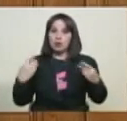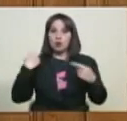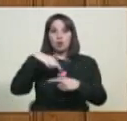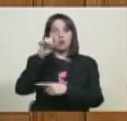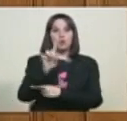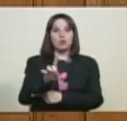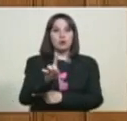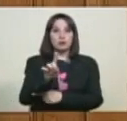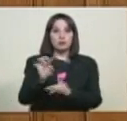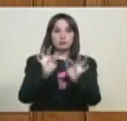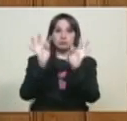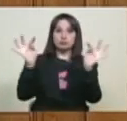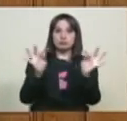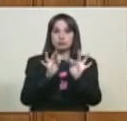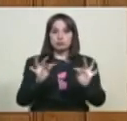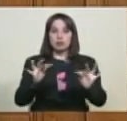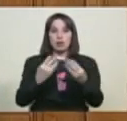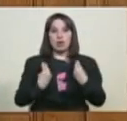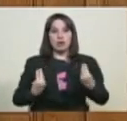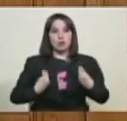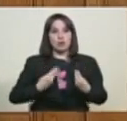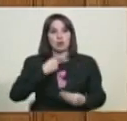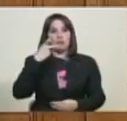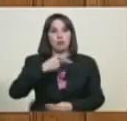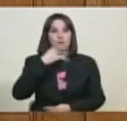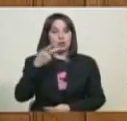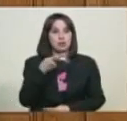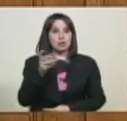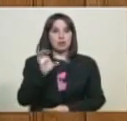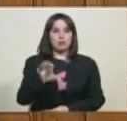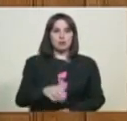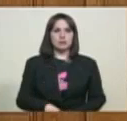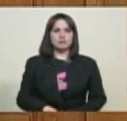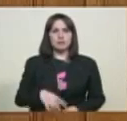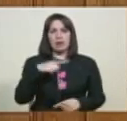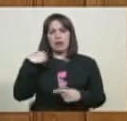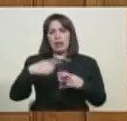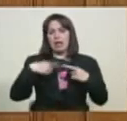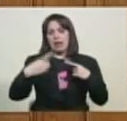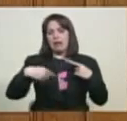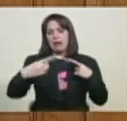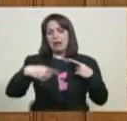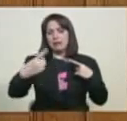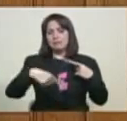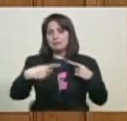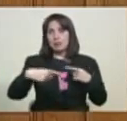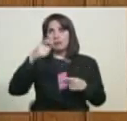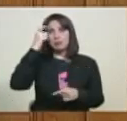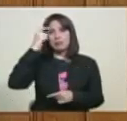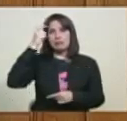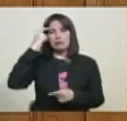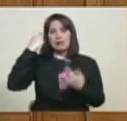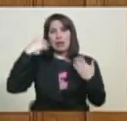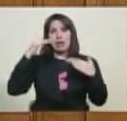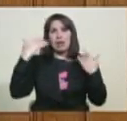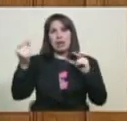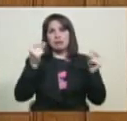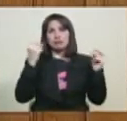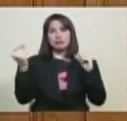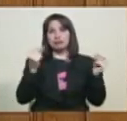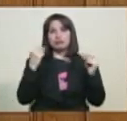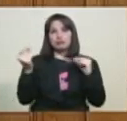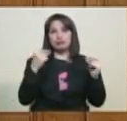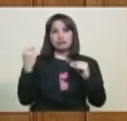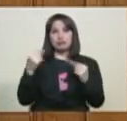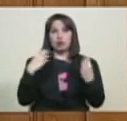única mandante de la vida política del país, nosotros pudiéramos durar horas, días enteros para recrear lo